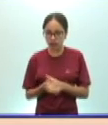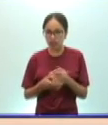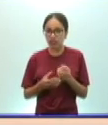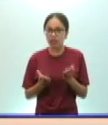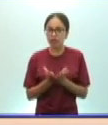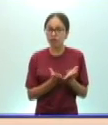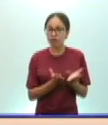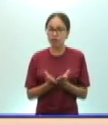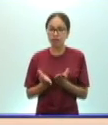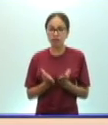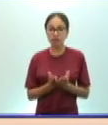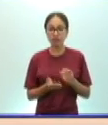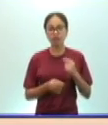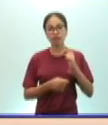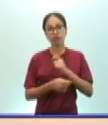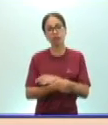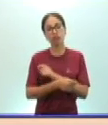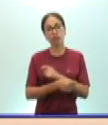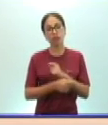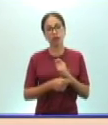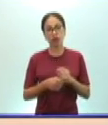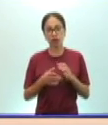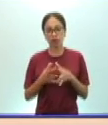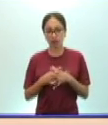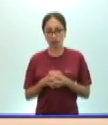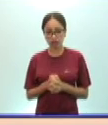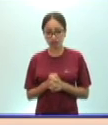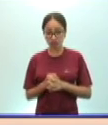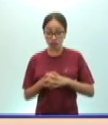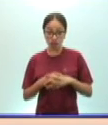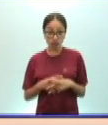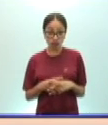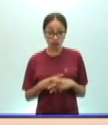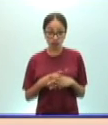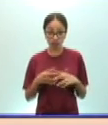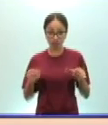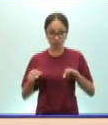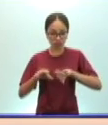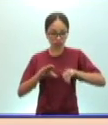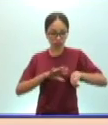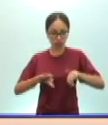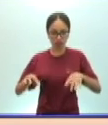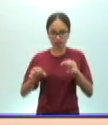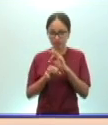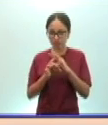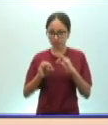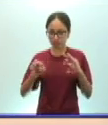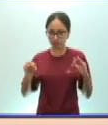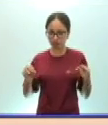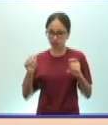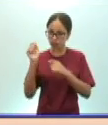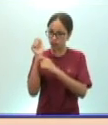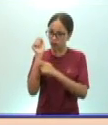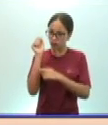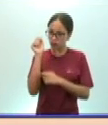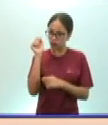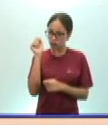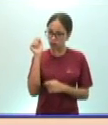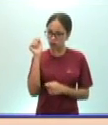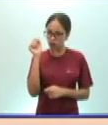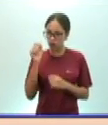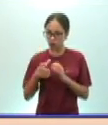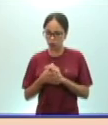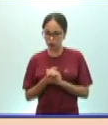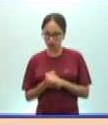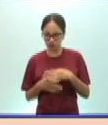aula. Por ejemplo, la decantación simple, tenemos el ejemplo del agua y la arena. ¿Qué propiedades tienen los componentes que nos